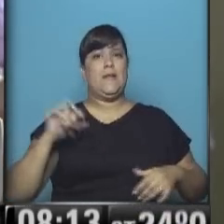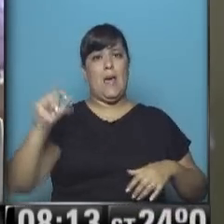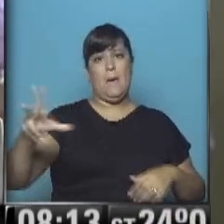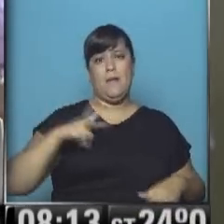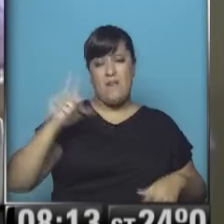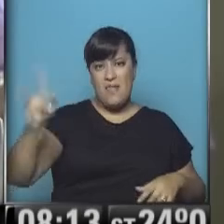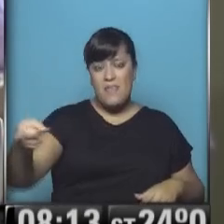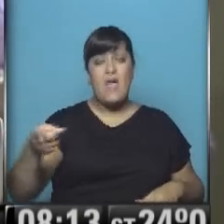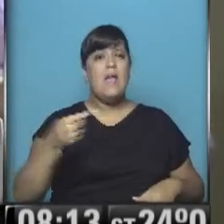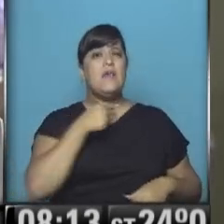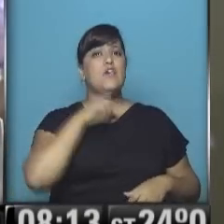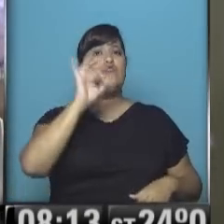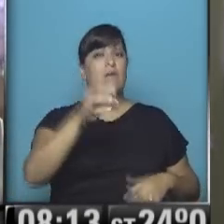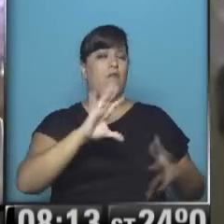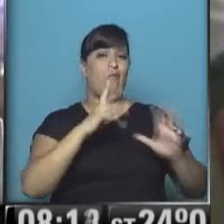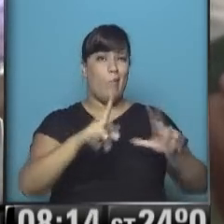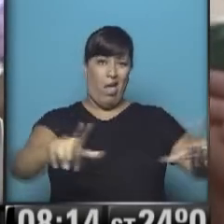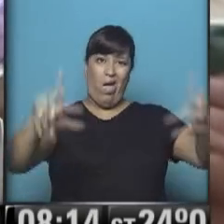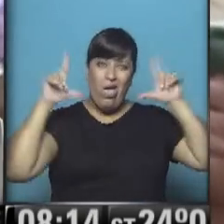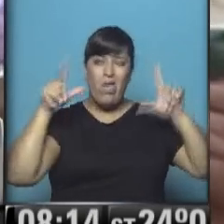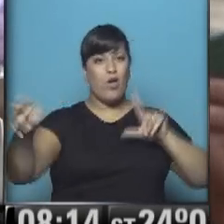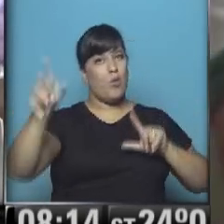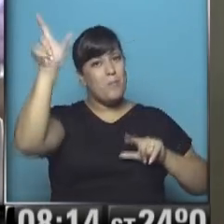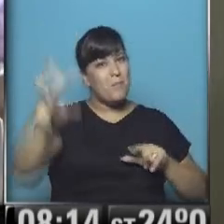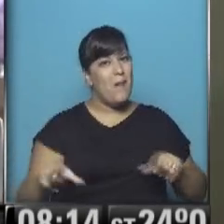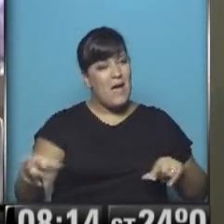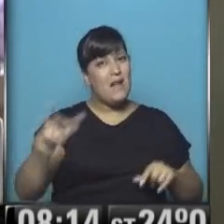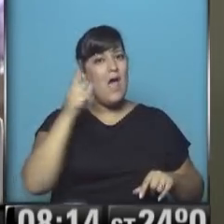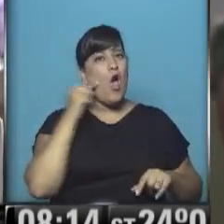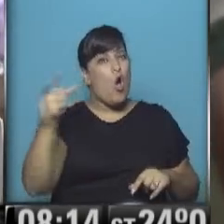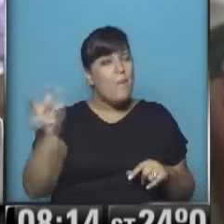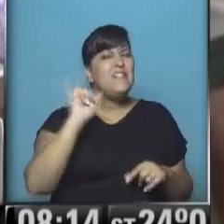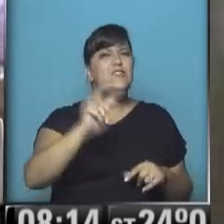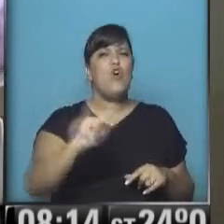opinión personal, digo, ¿no es un escrache lo que vivió Damián?